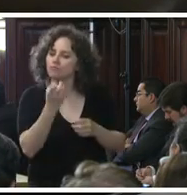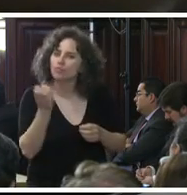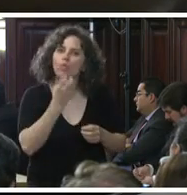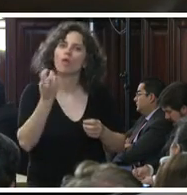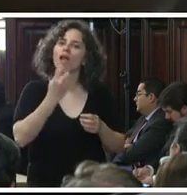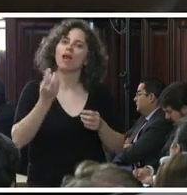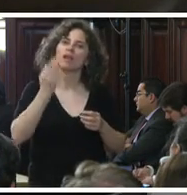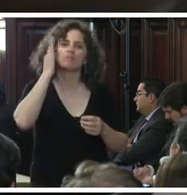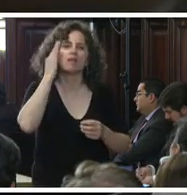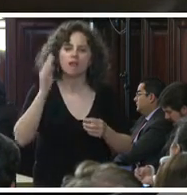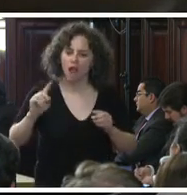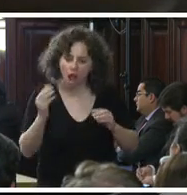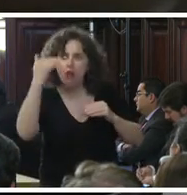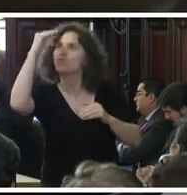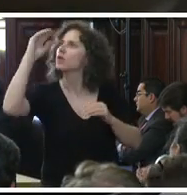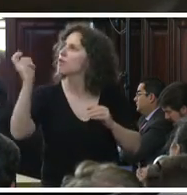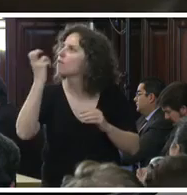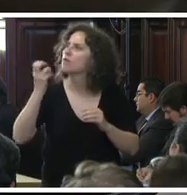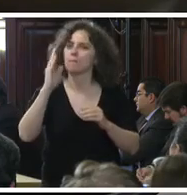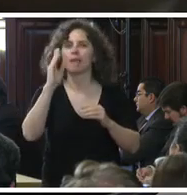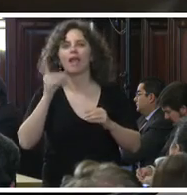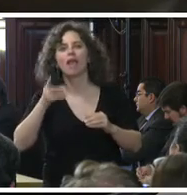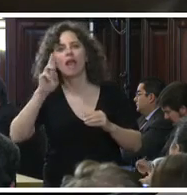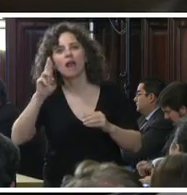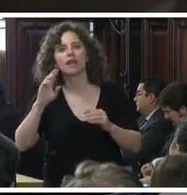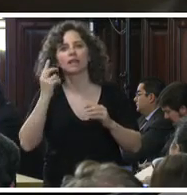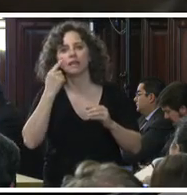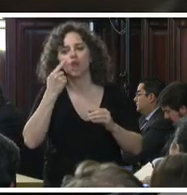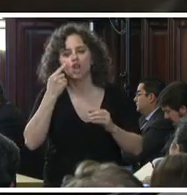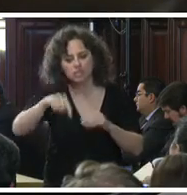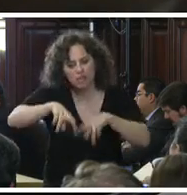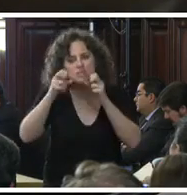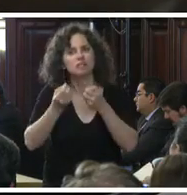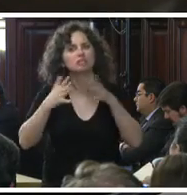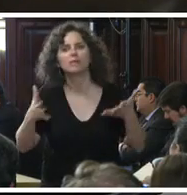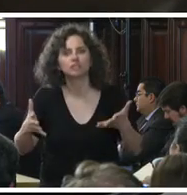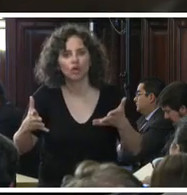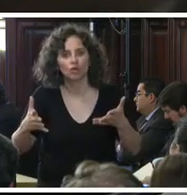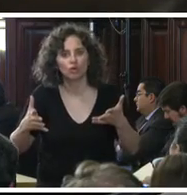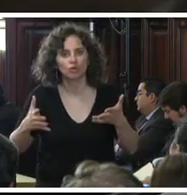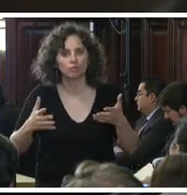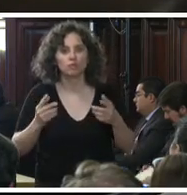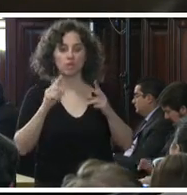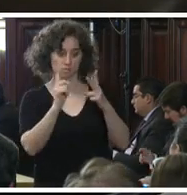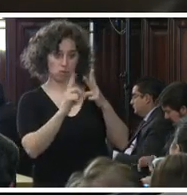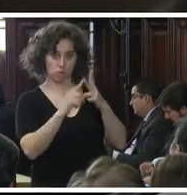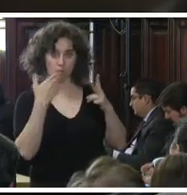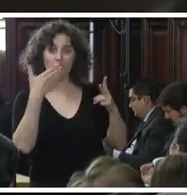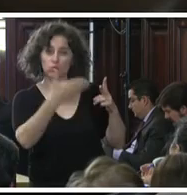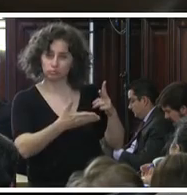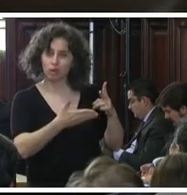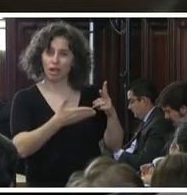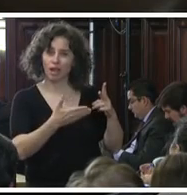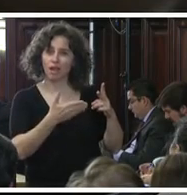de las autoridades de la pgr que estaba conduciendo esta investigación esa era la segunda pregunta